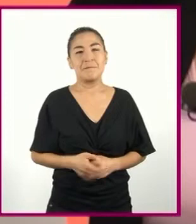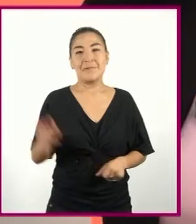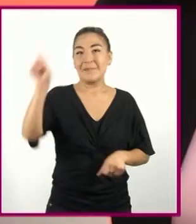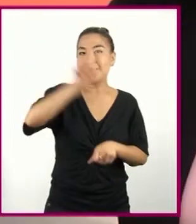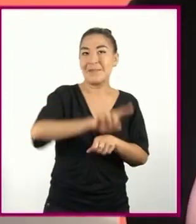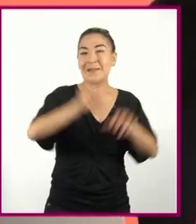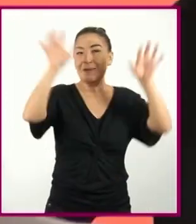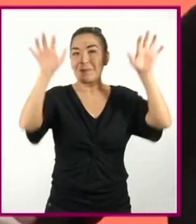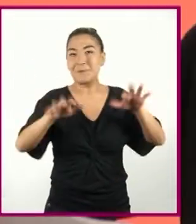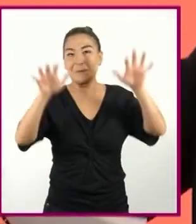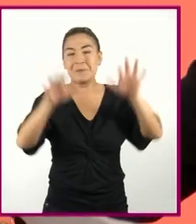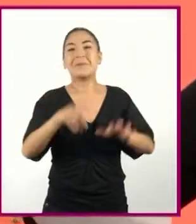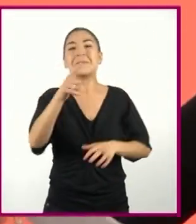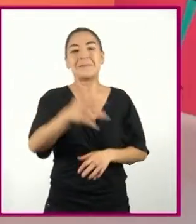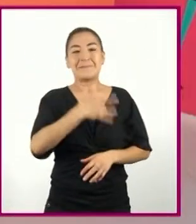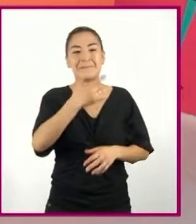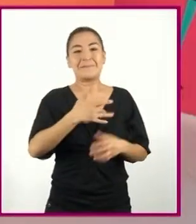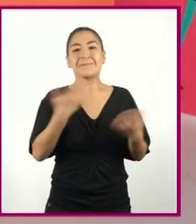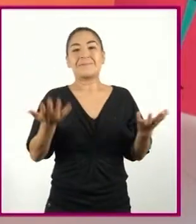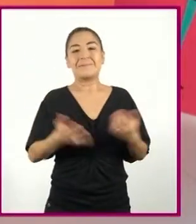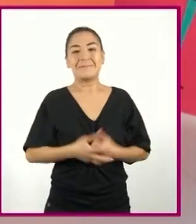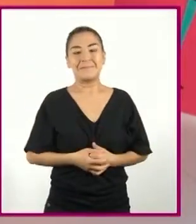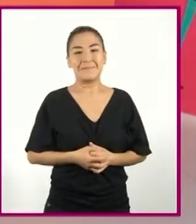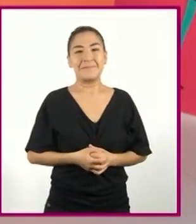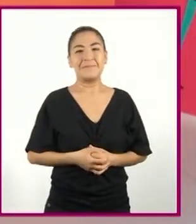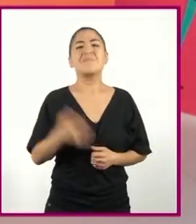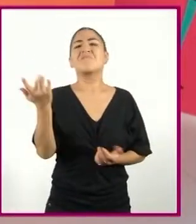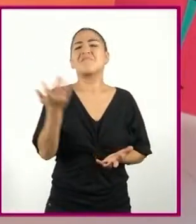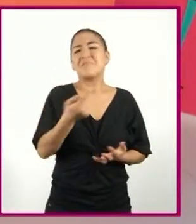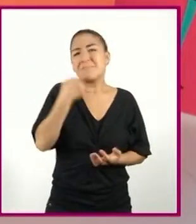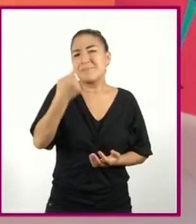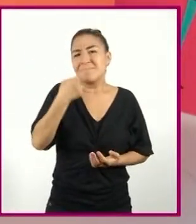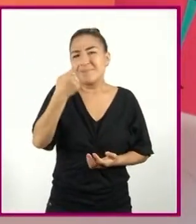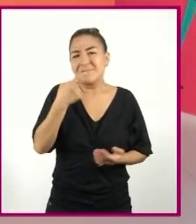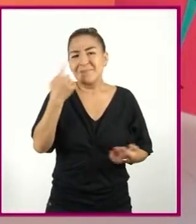lluvioso? Ah, ven, ¿a qué huele